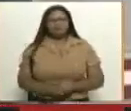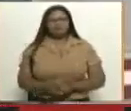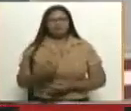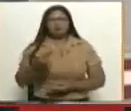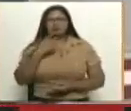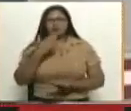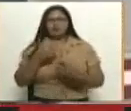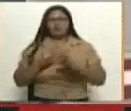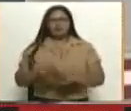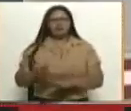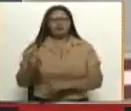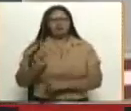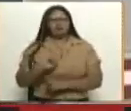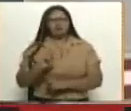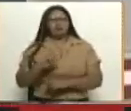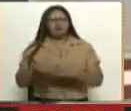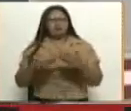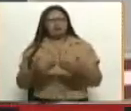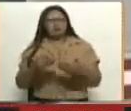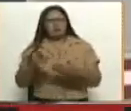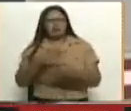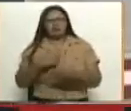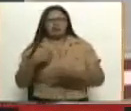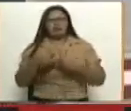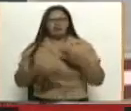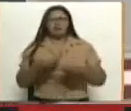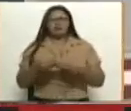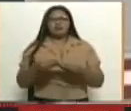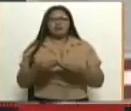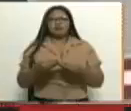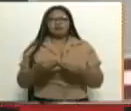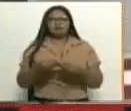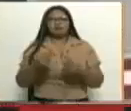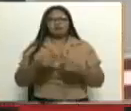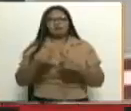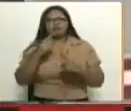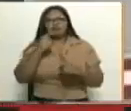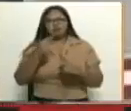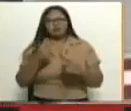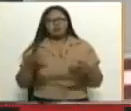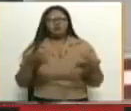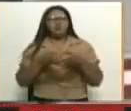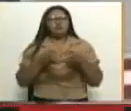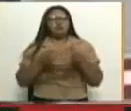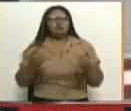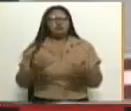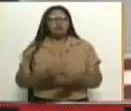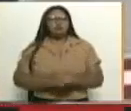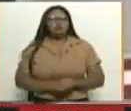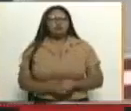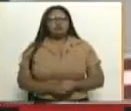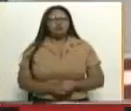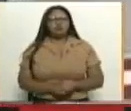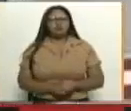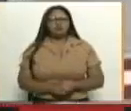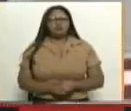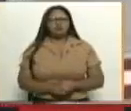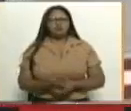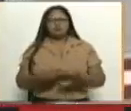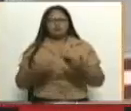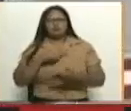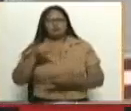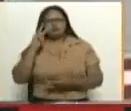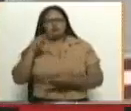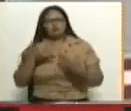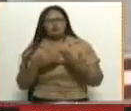escapa. Él y esas palabras son medidas por un equipo que le está diciendo, mira, tenemos que explotar por acá el